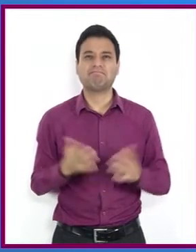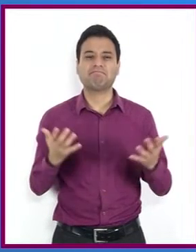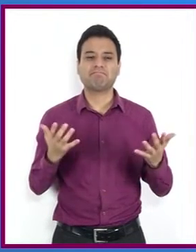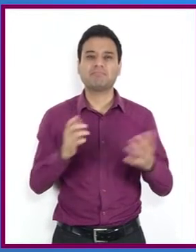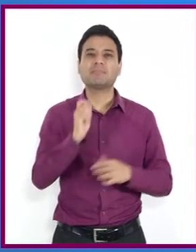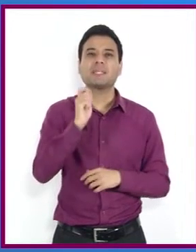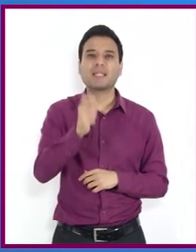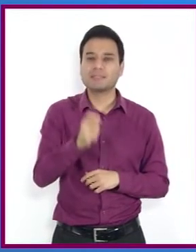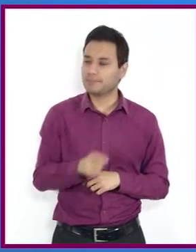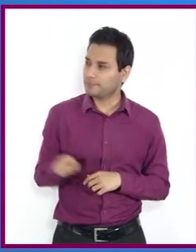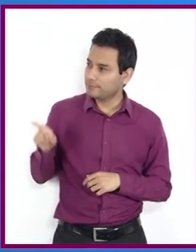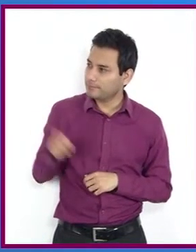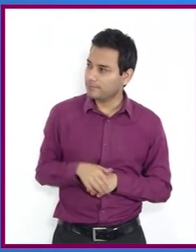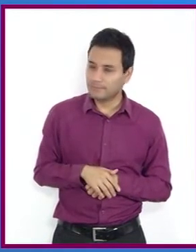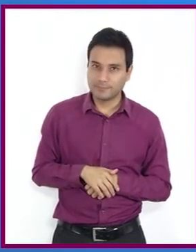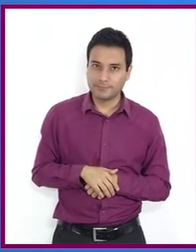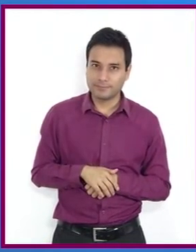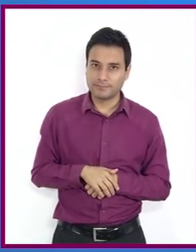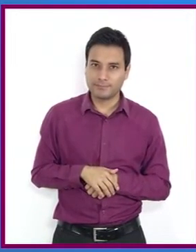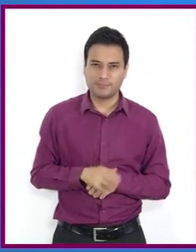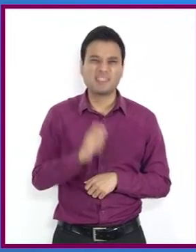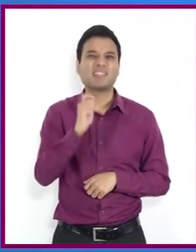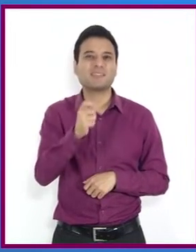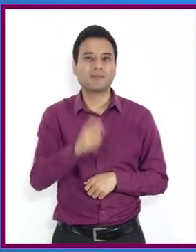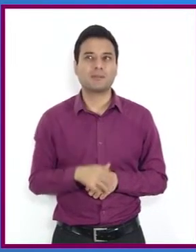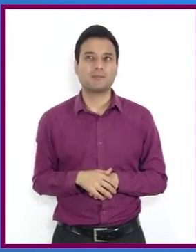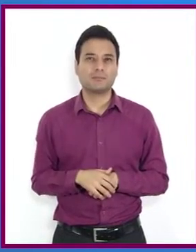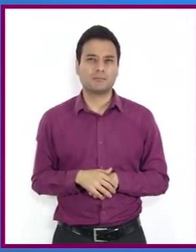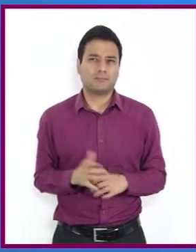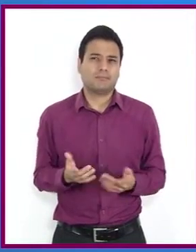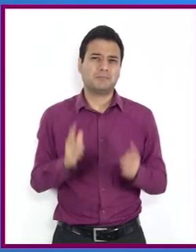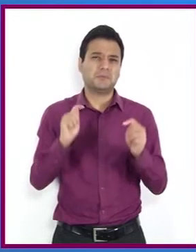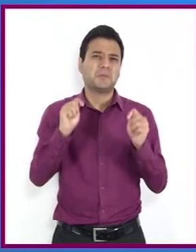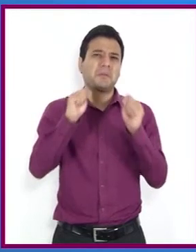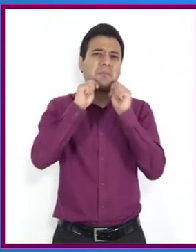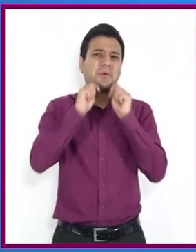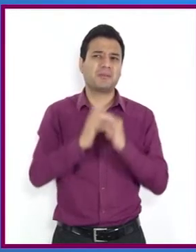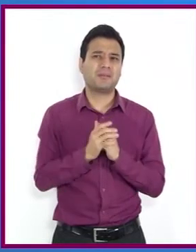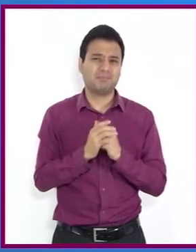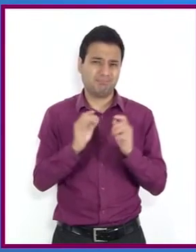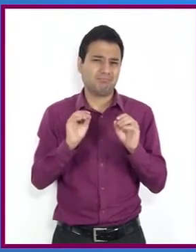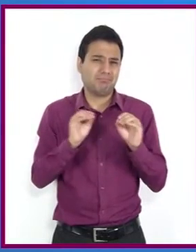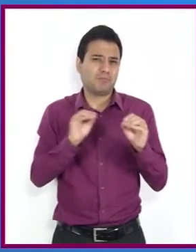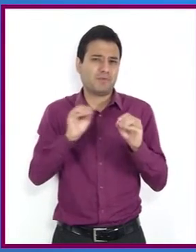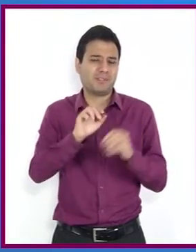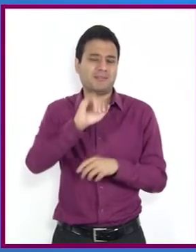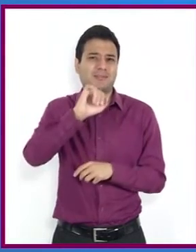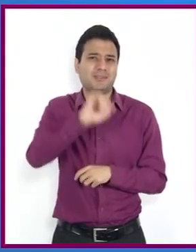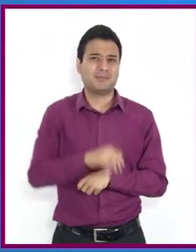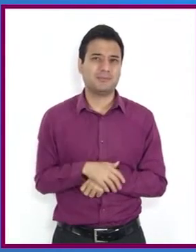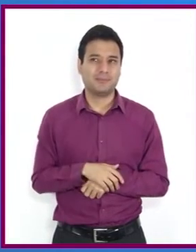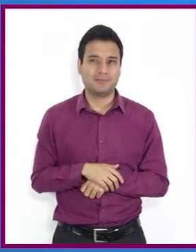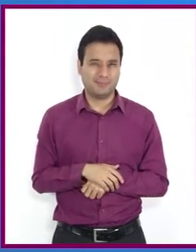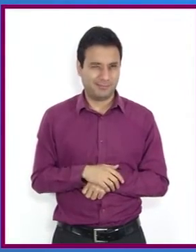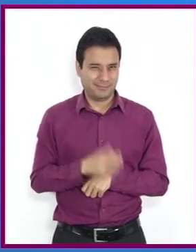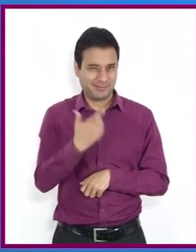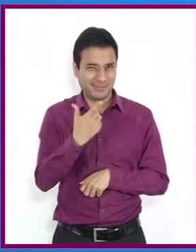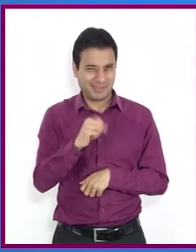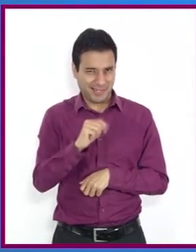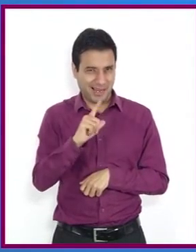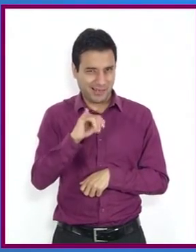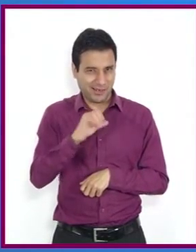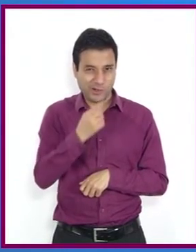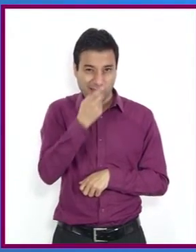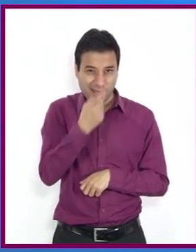si muove». Y sin embargo, se mueve. Pero según se cree, es poco probable que Galileo pronunciara